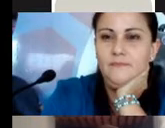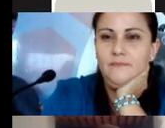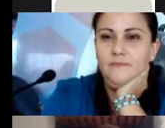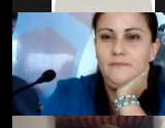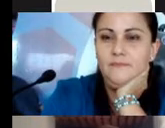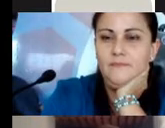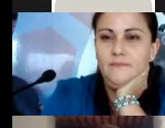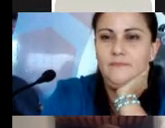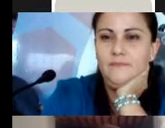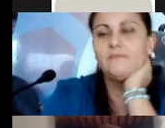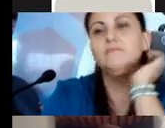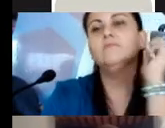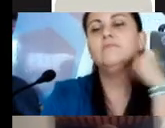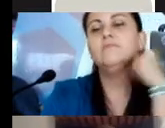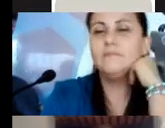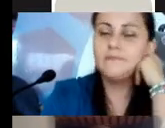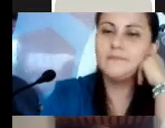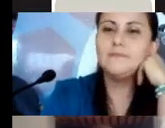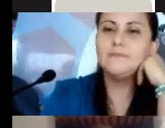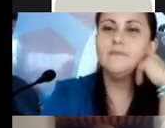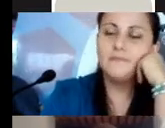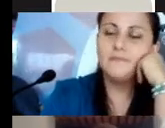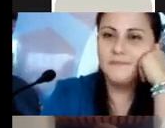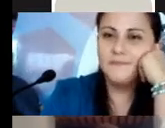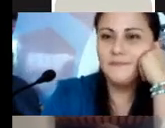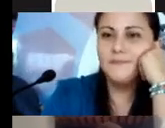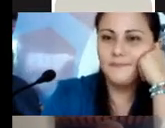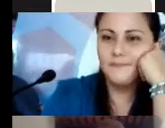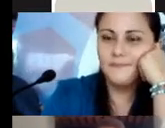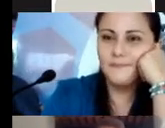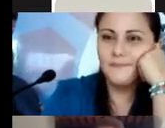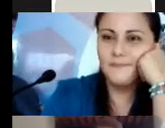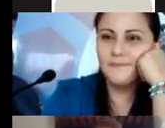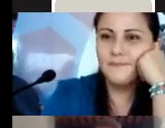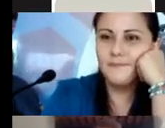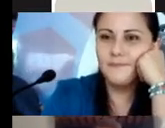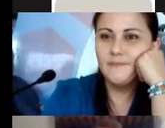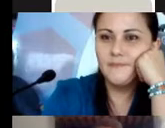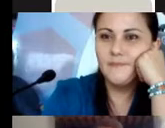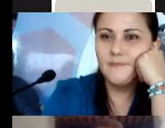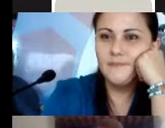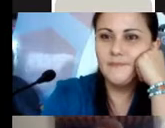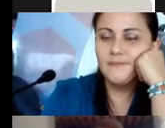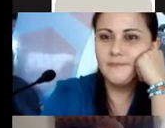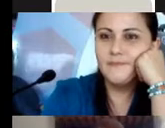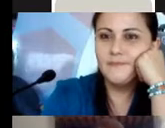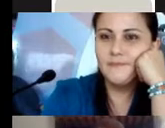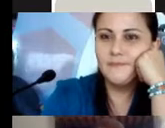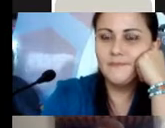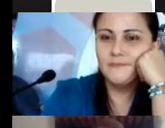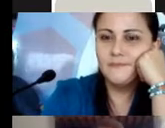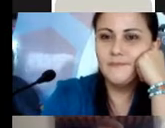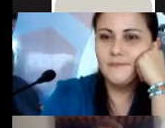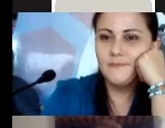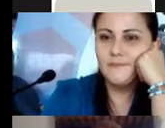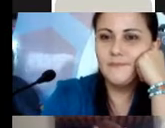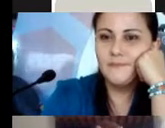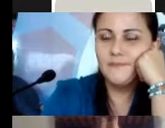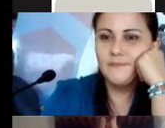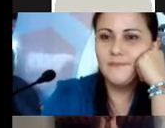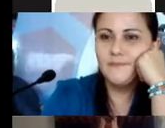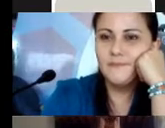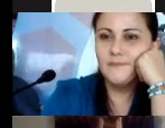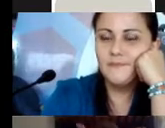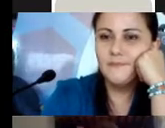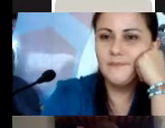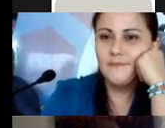de rueda, y los apoyapiés aquí, mis brazos son los apoyapiernas y mis manos los apoyapiés, en vez de estar aquí, están